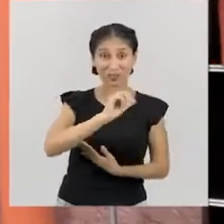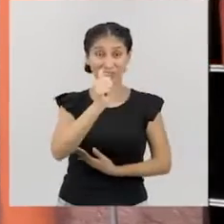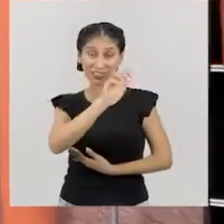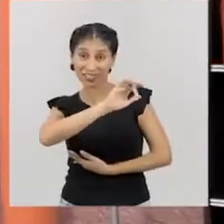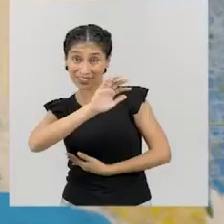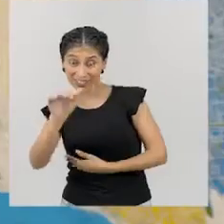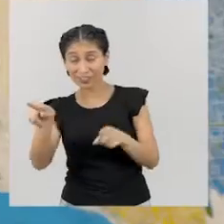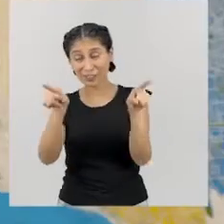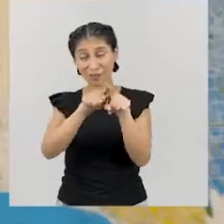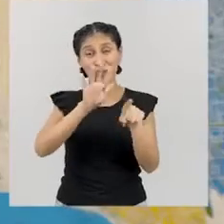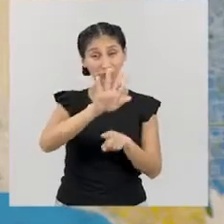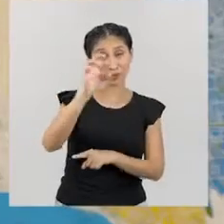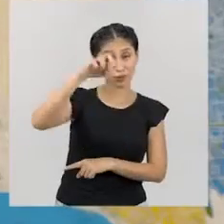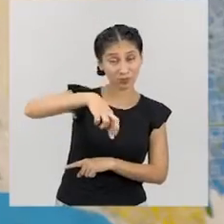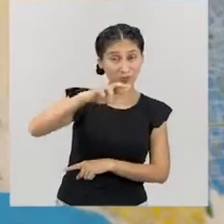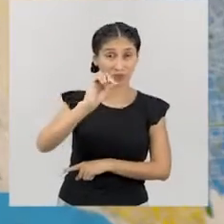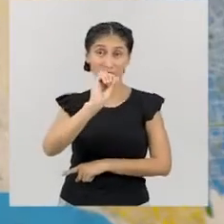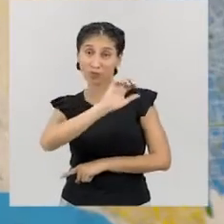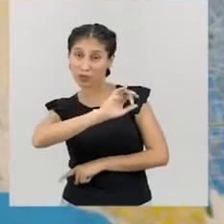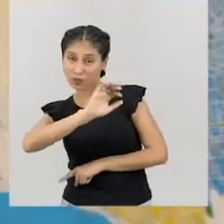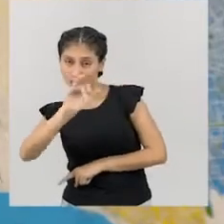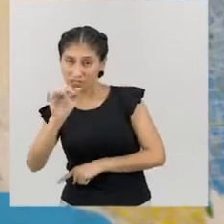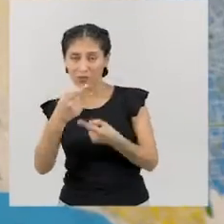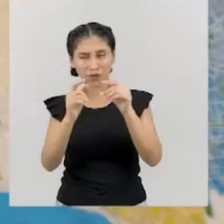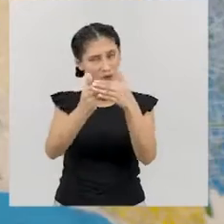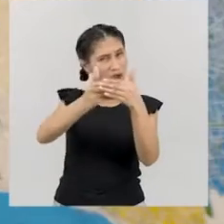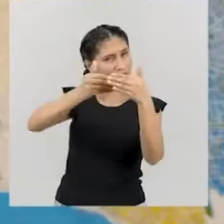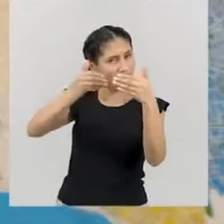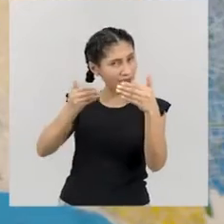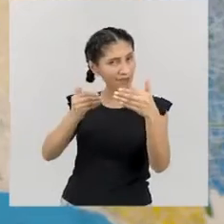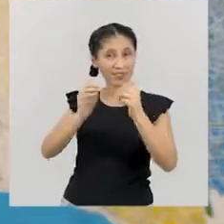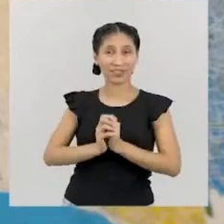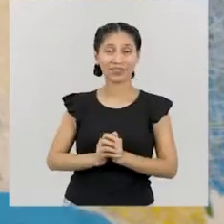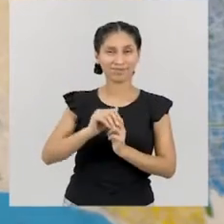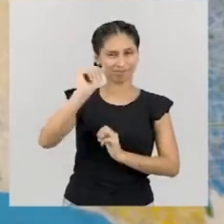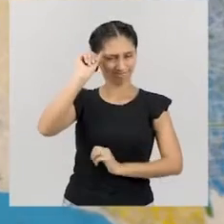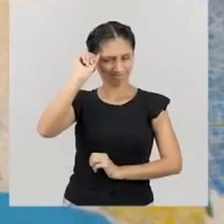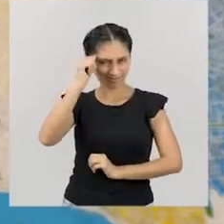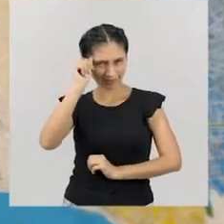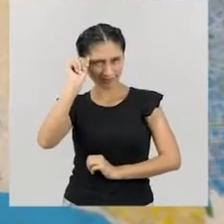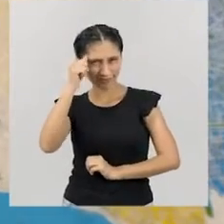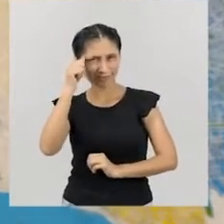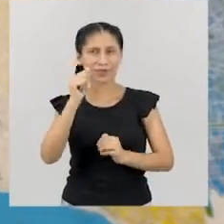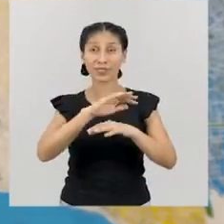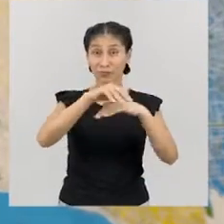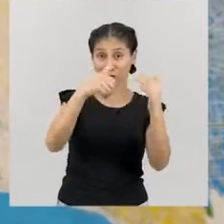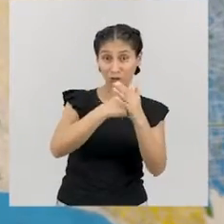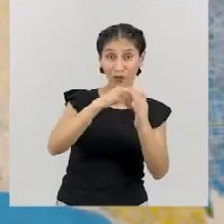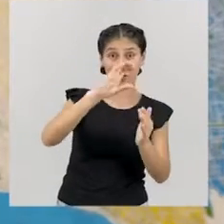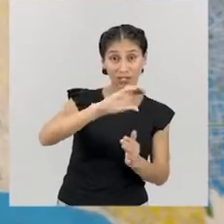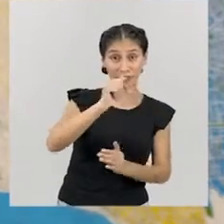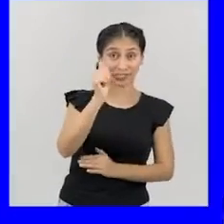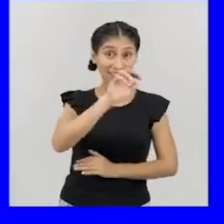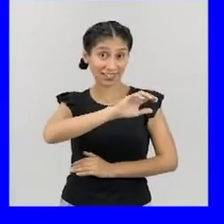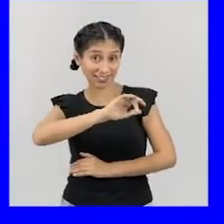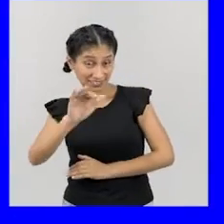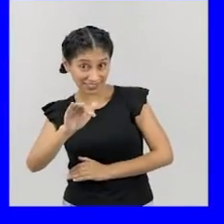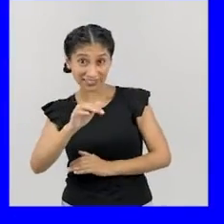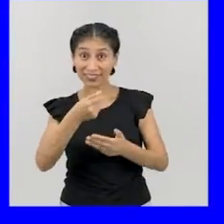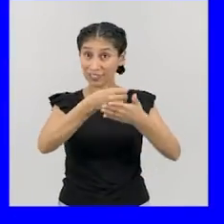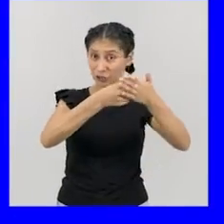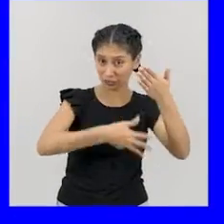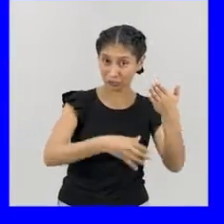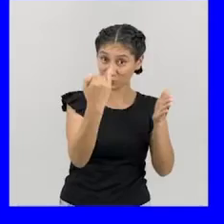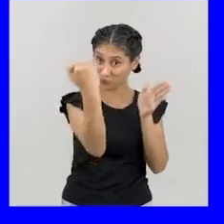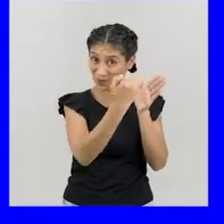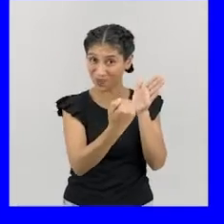los textos. De acuerdo, pero antes, y para no olvidarnos de esta clase, profundizaremos sobre las características y propiedades de los